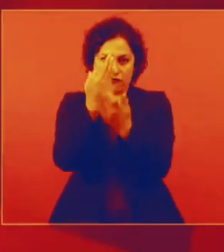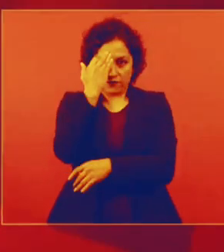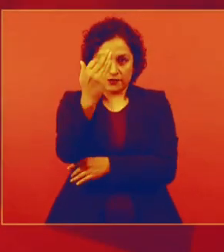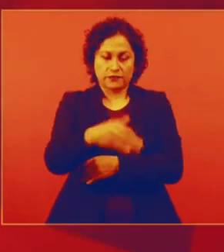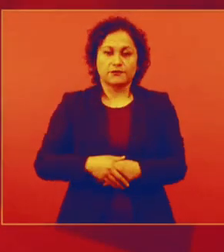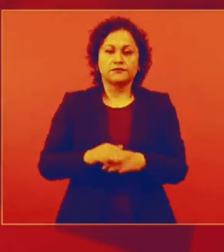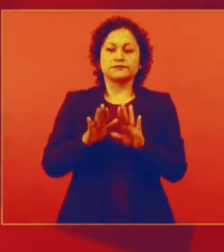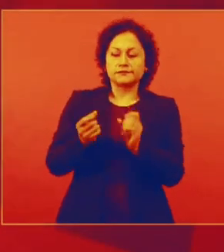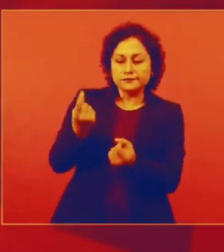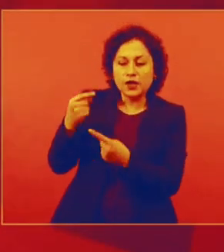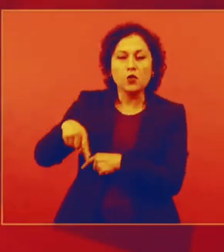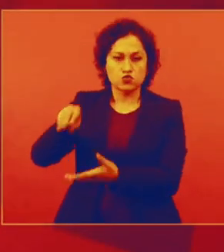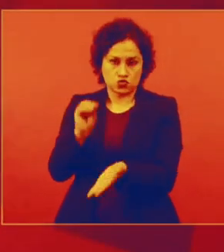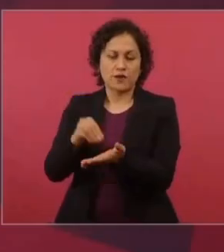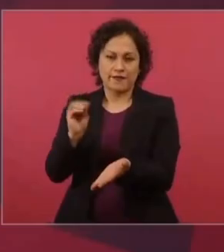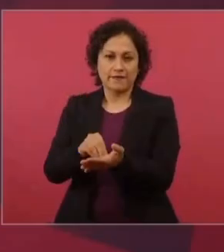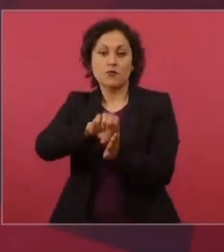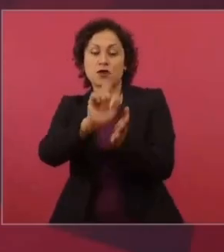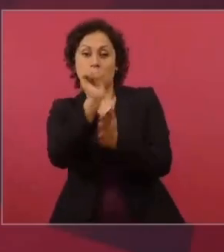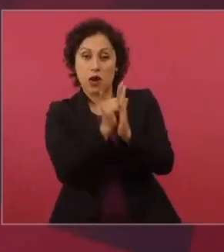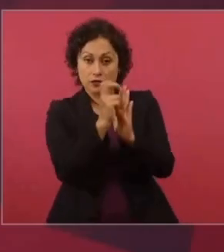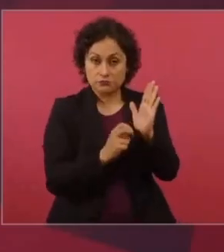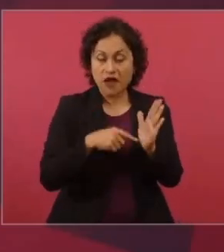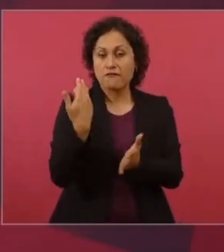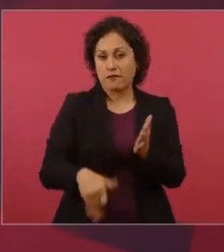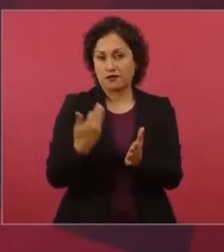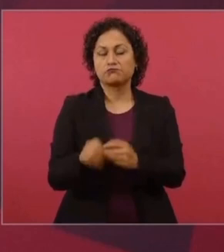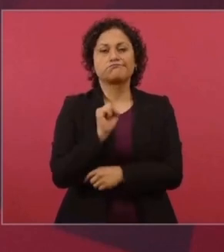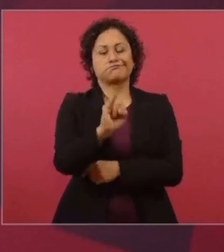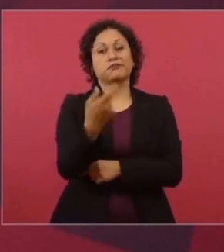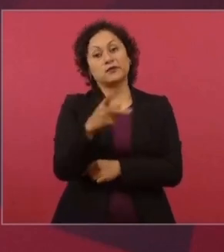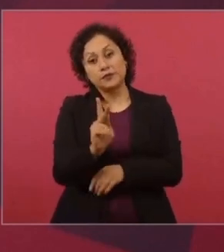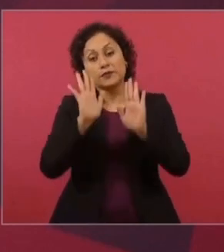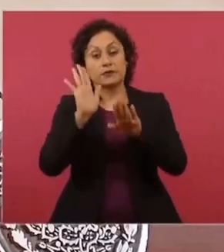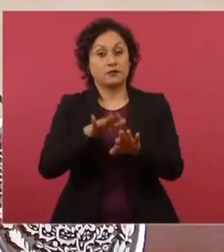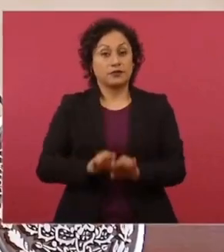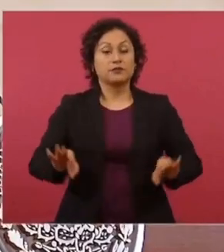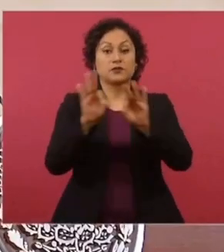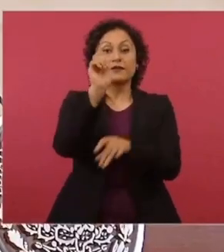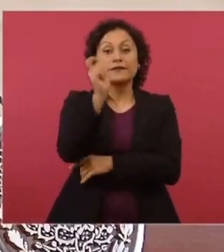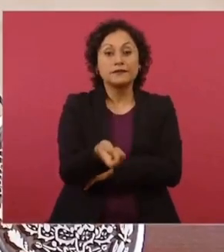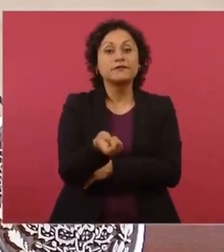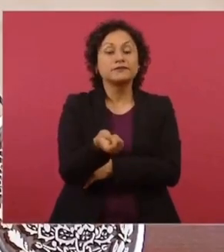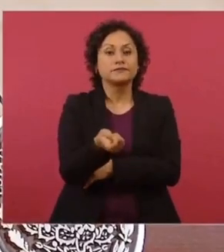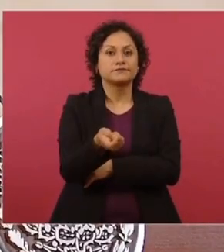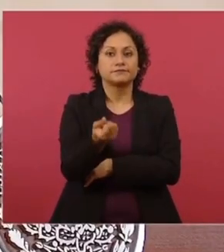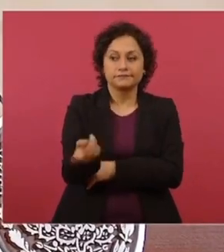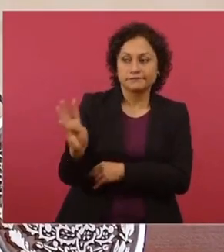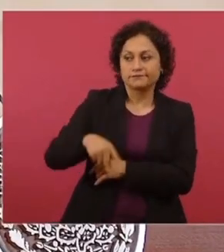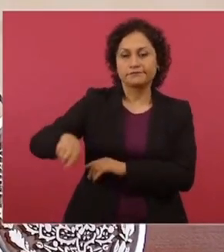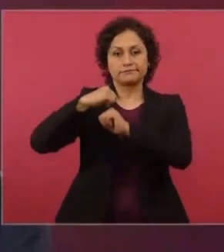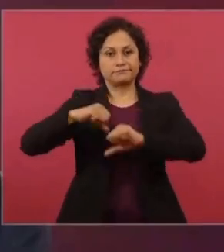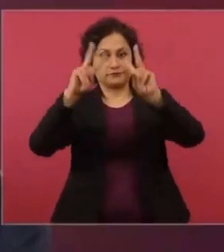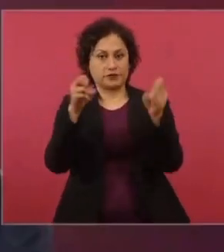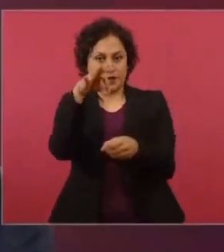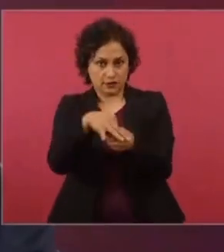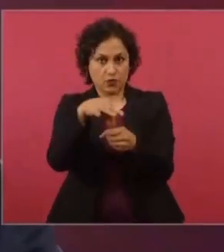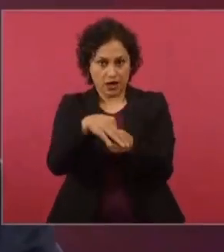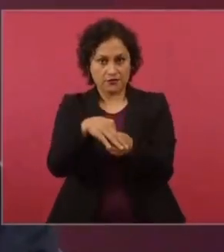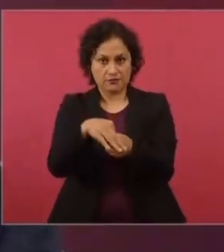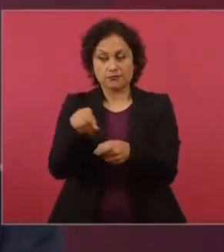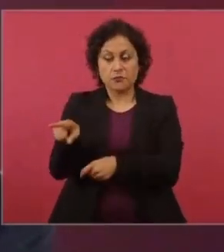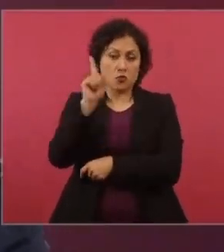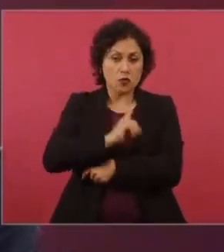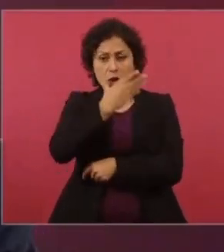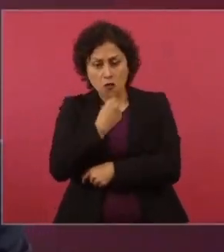falta algunos ajustes a la legislación, pero lo más importante de todo es que las autoridades electorales sean